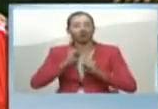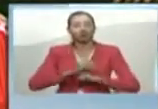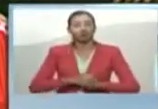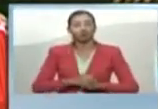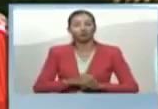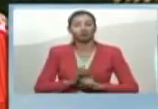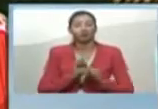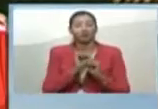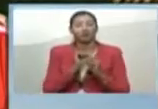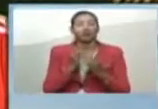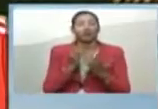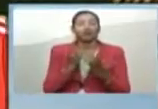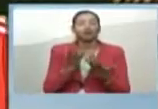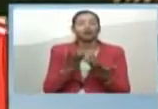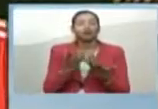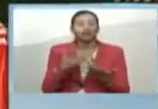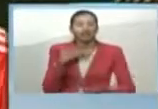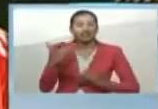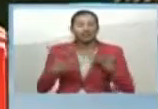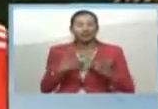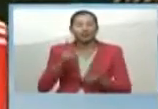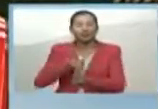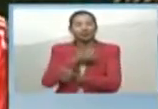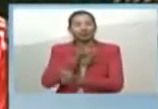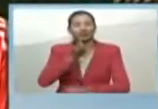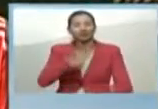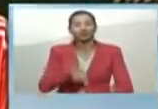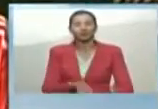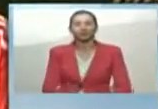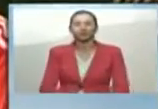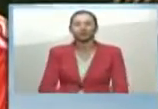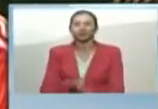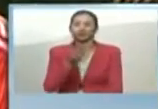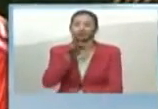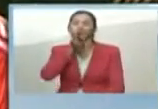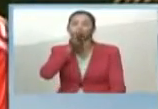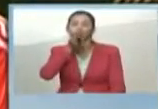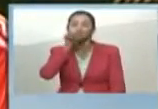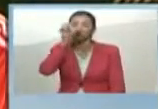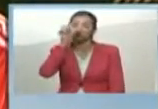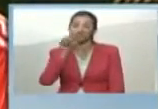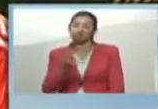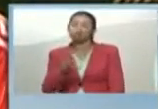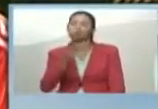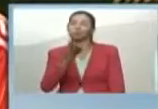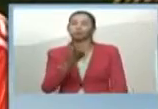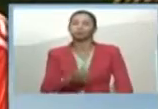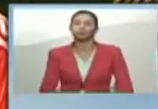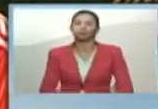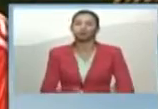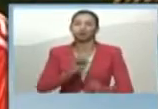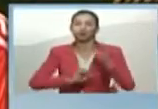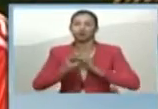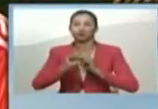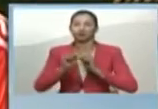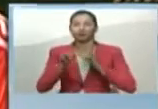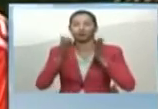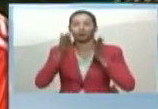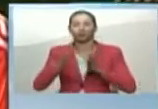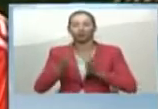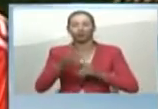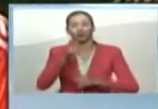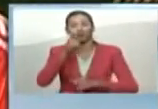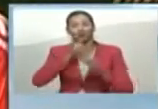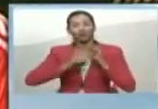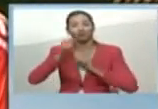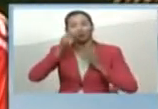sentimiento y poesía también en la intervención de el doctor Tarek